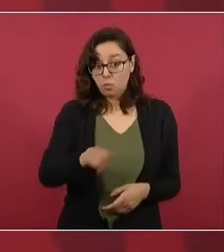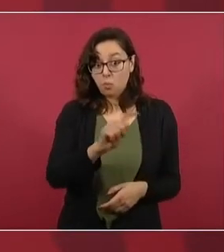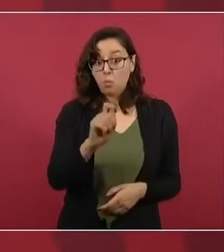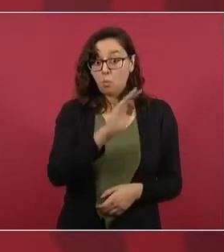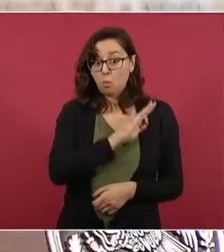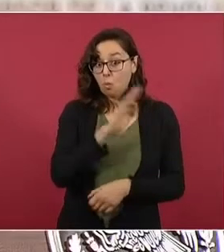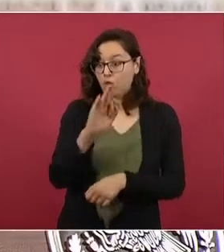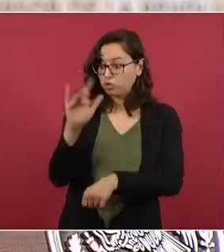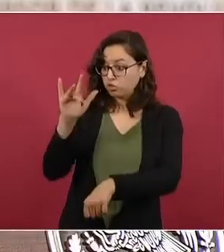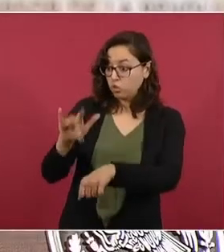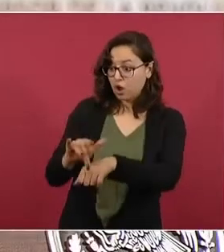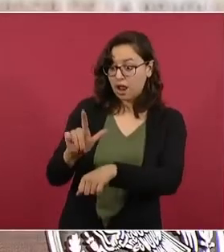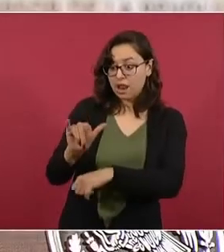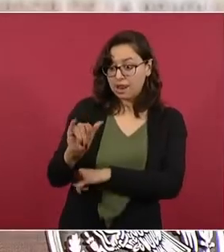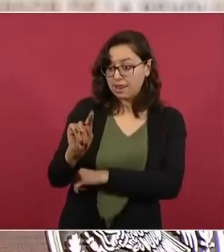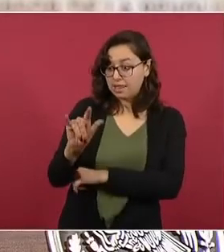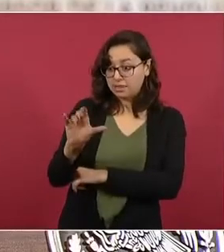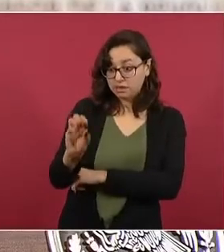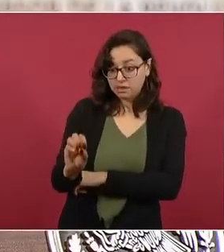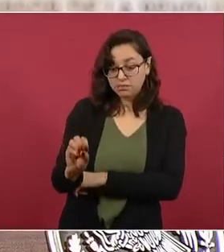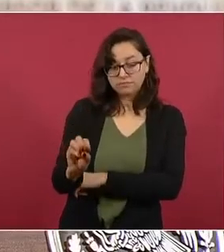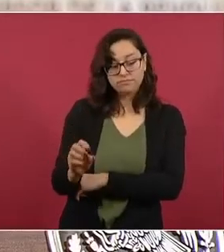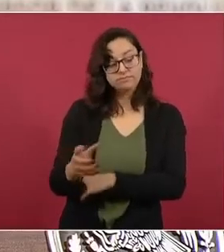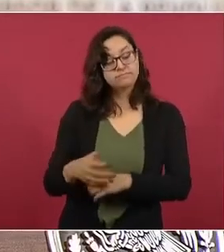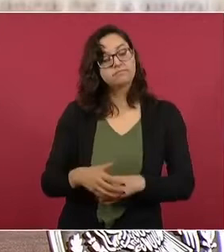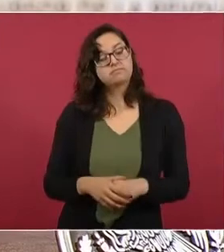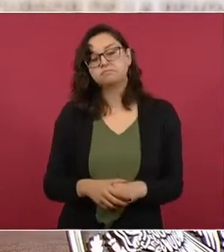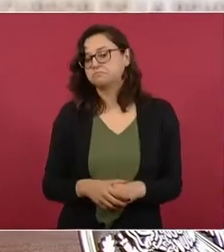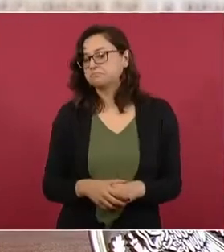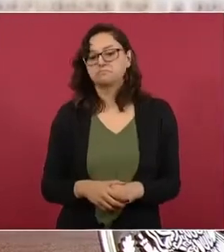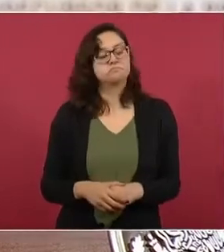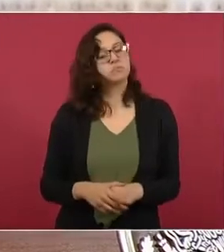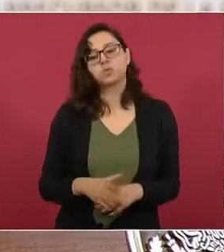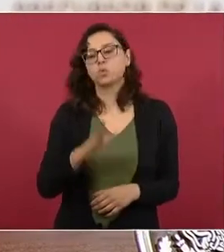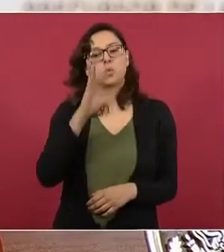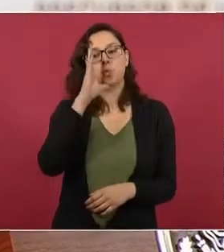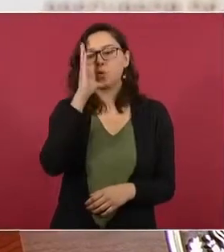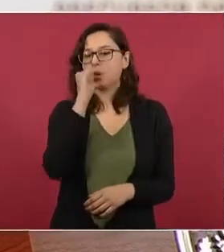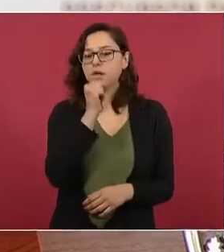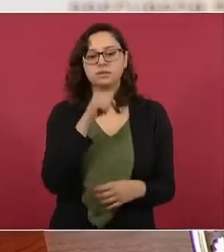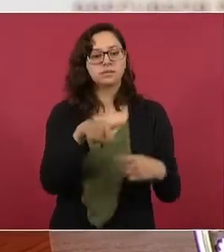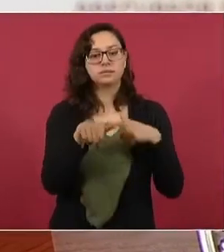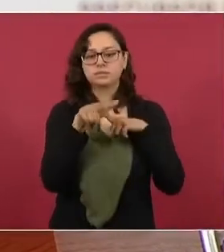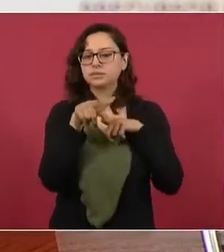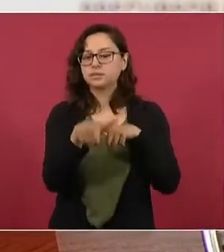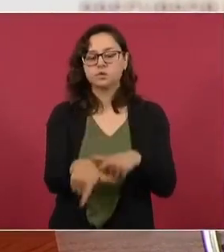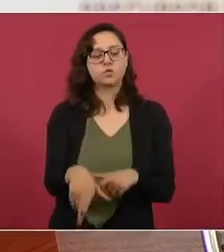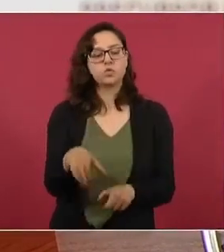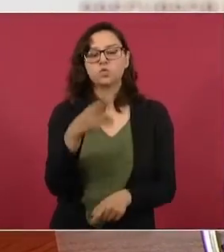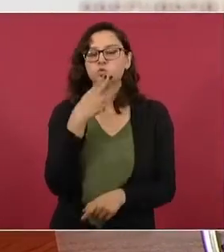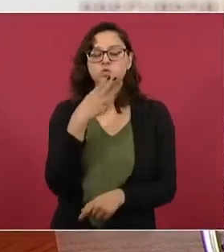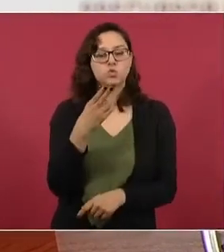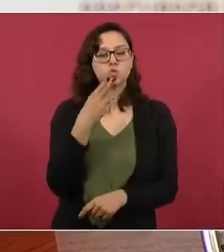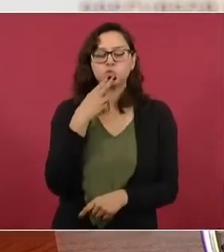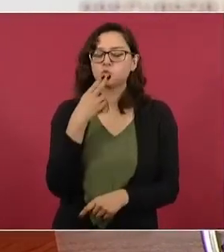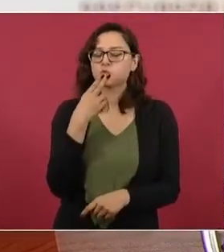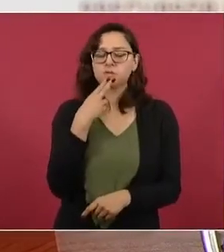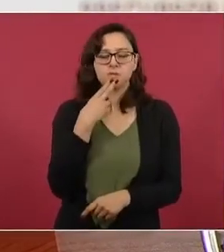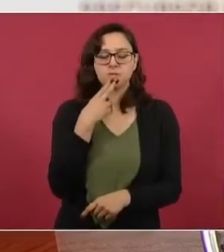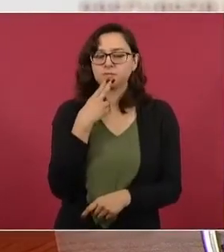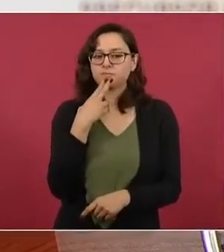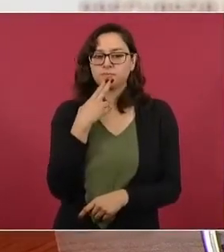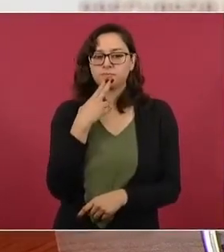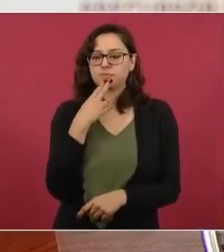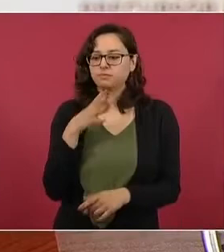tienen ninguna posibilidad de ser utilizados para la exploración